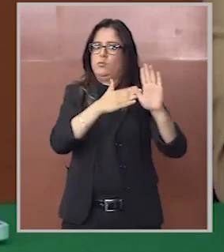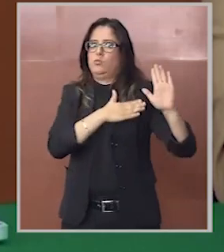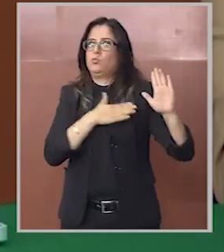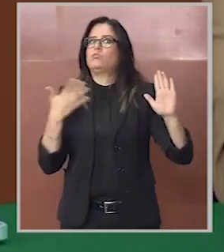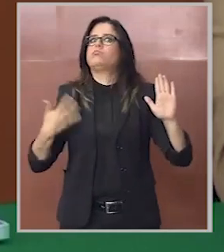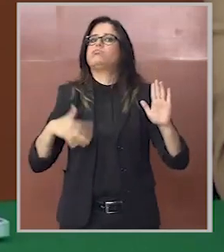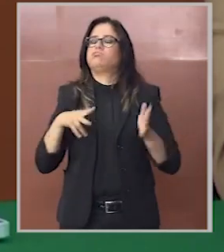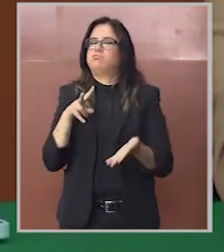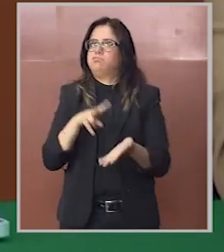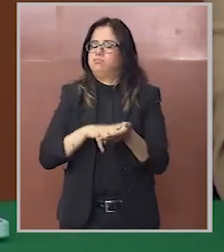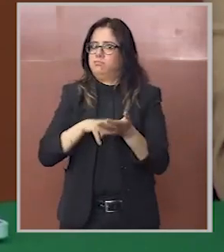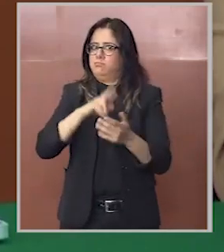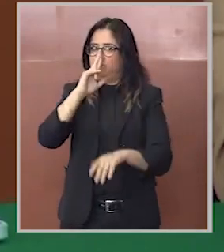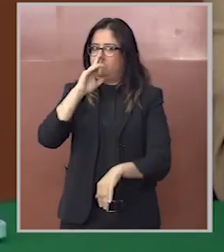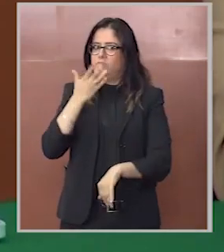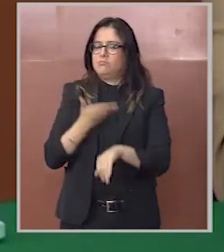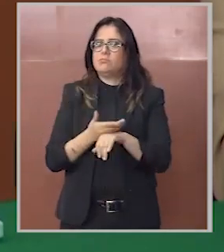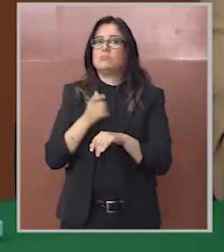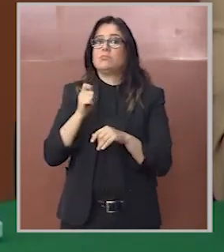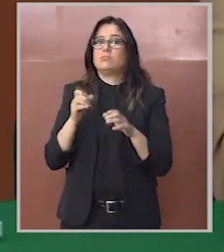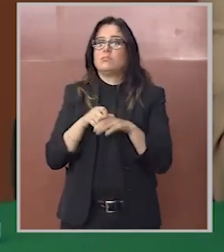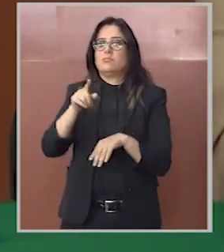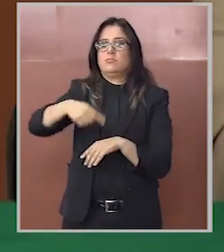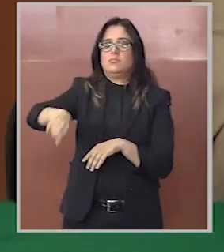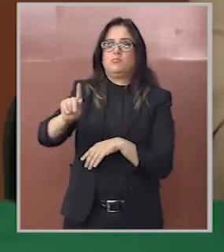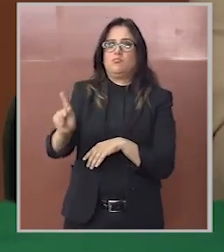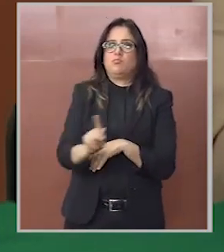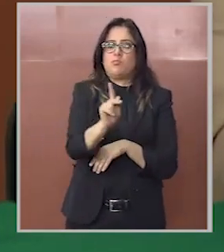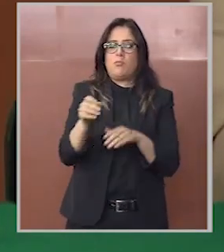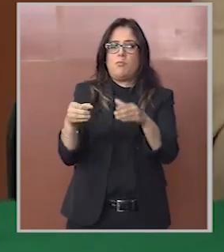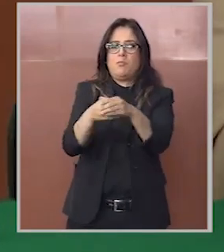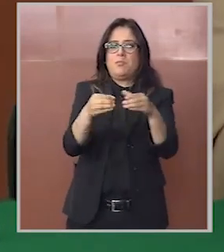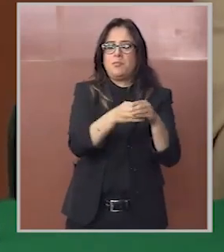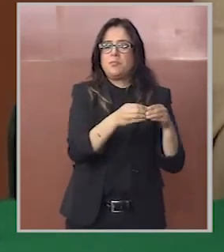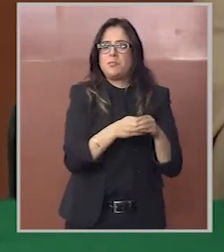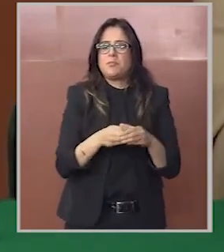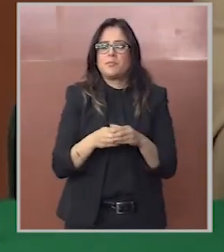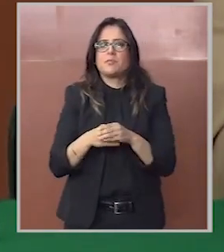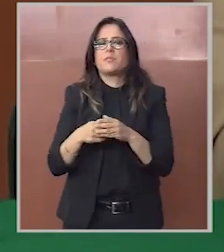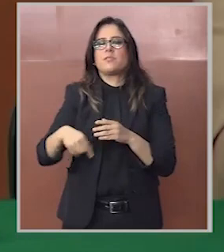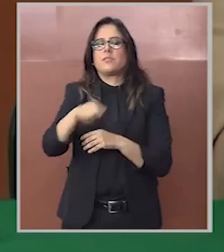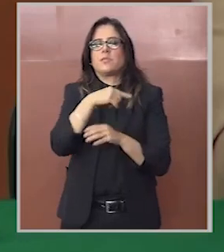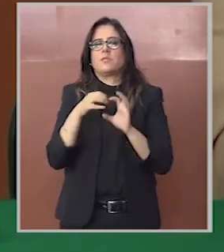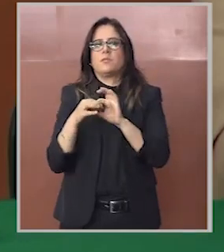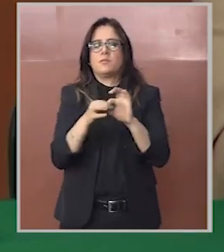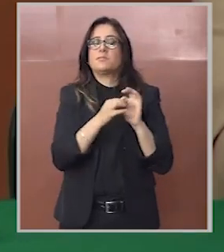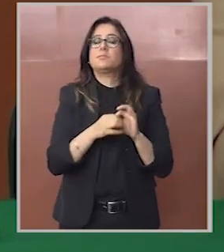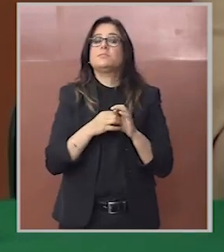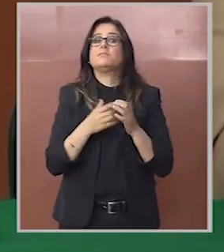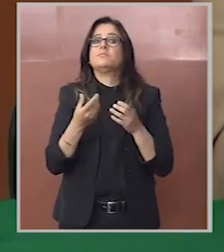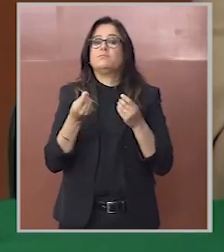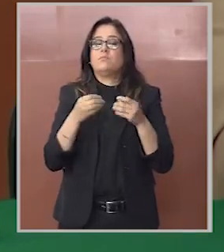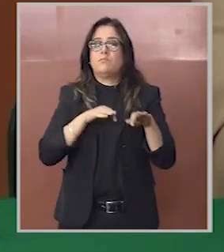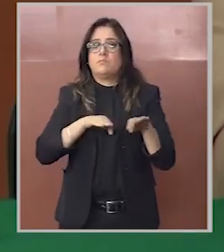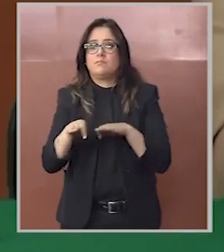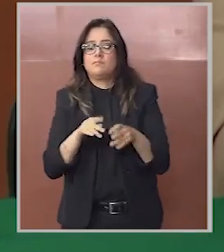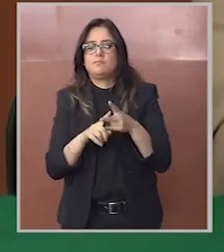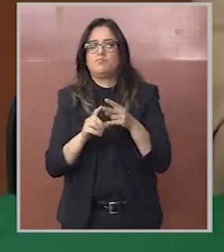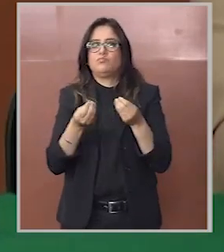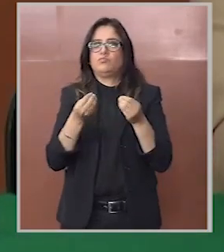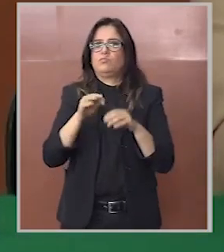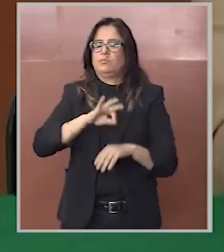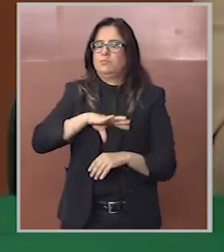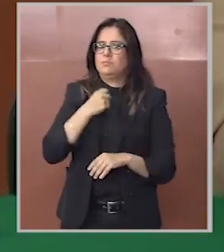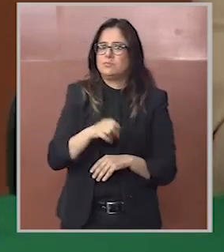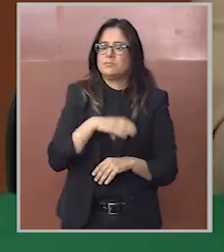responsabilidad con nuestros pueblos con nuestras hermanas y con nosotras mismas no porque pues Muchos trabajos muchos esfuerzos